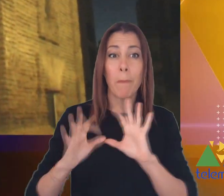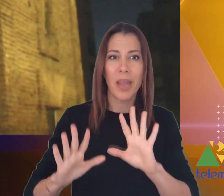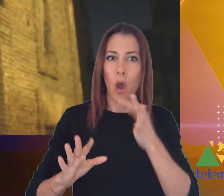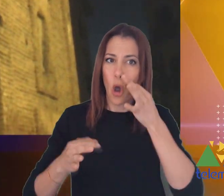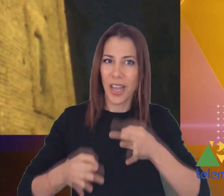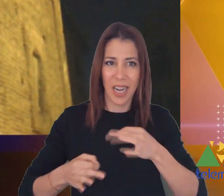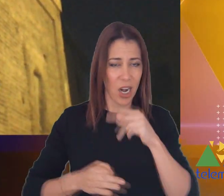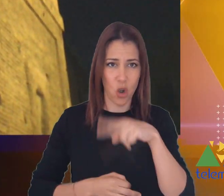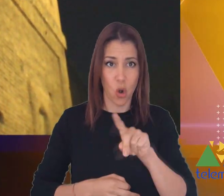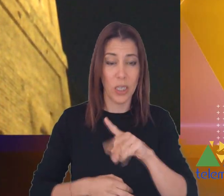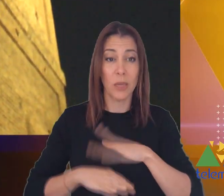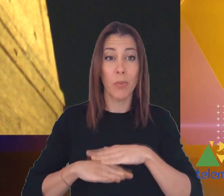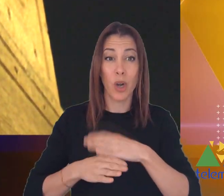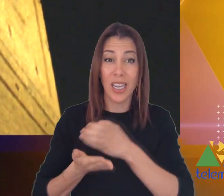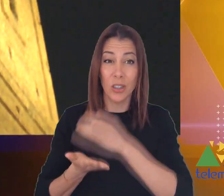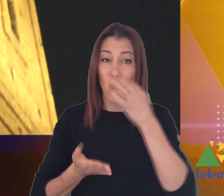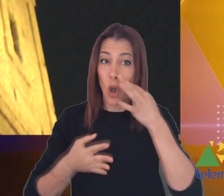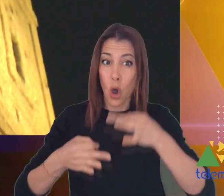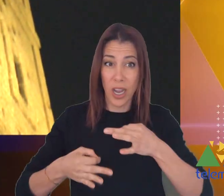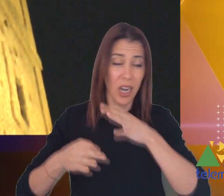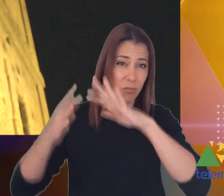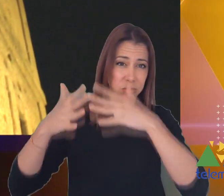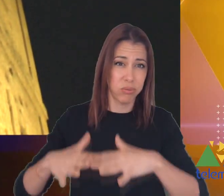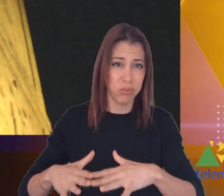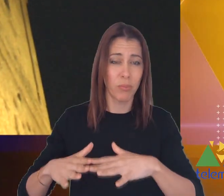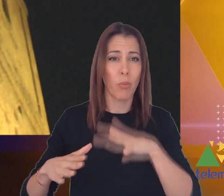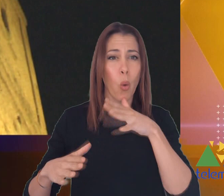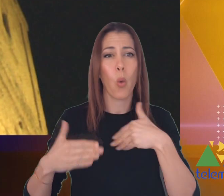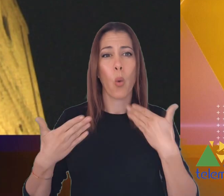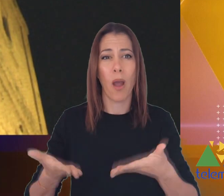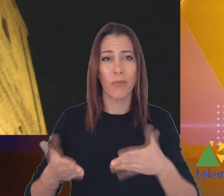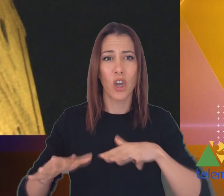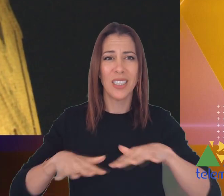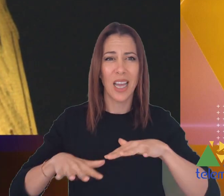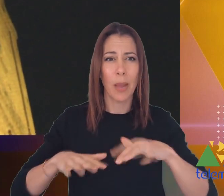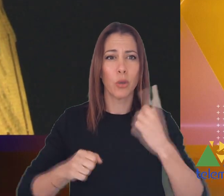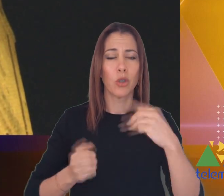torre original de la iglesia, porque la torre original de la iglesia se derriba cuando los terremotos de